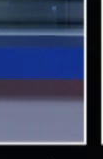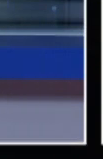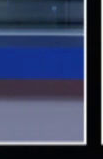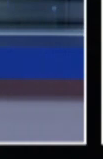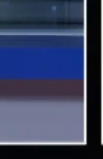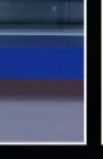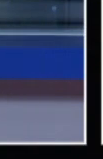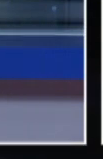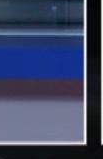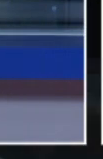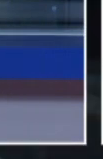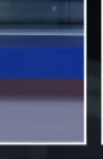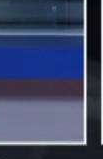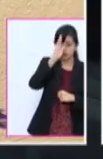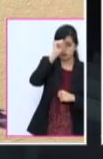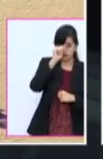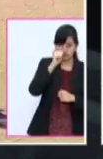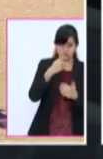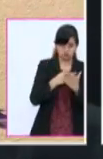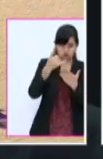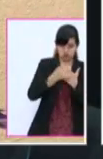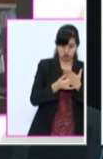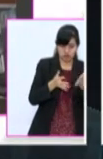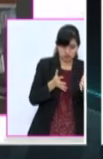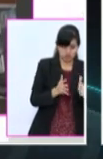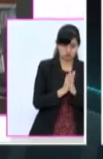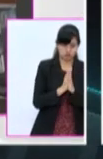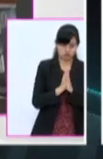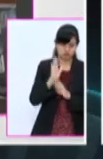Hay un protocolo de seguridad sanitaria que se ha seguido